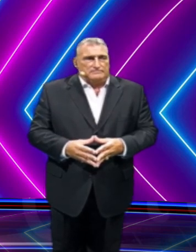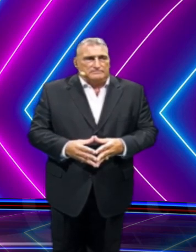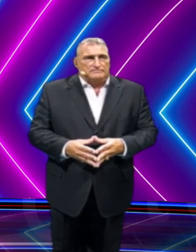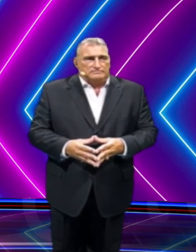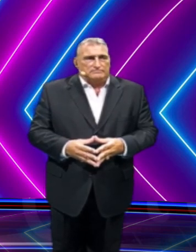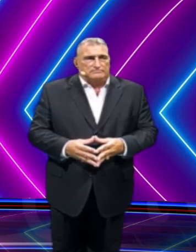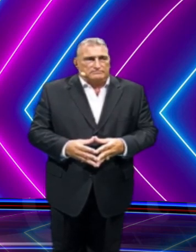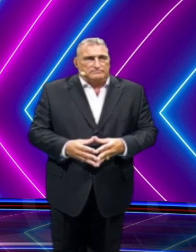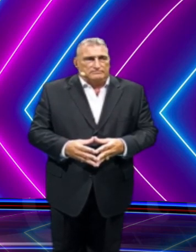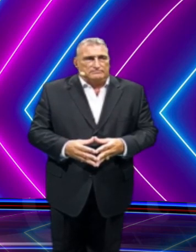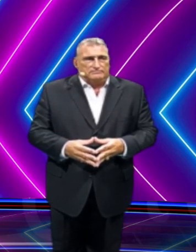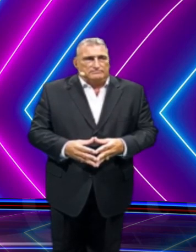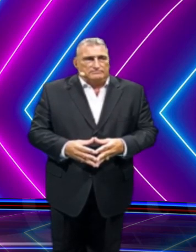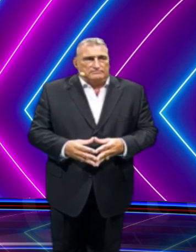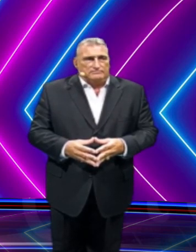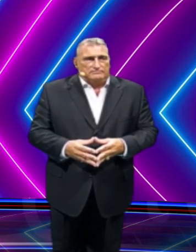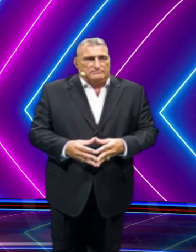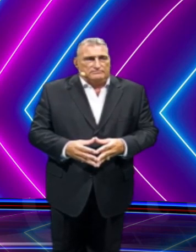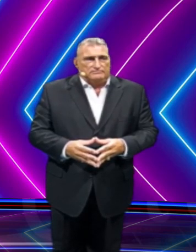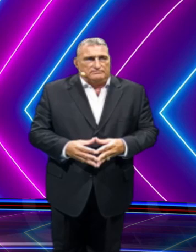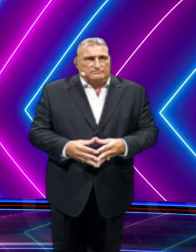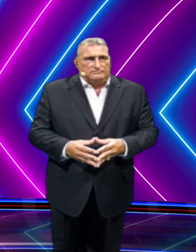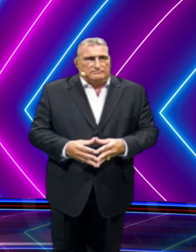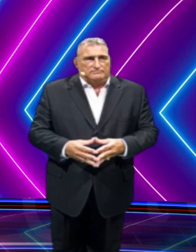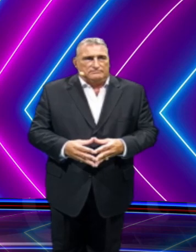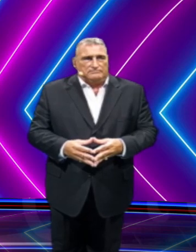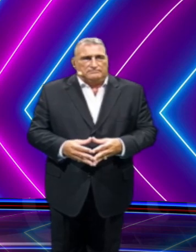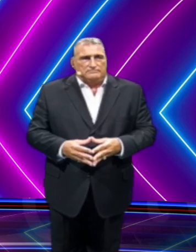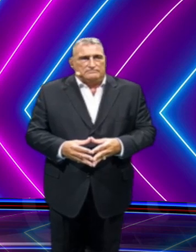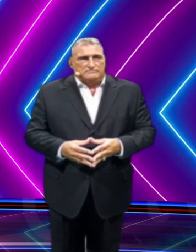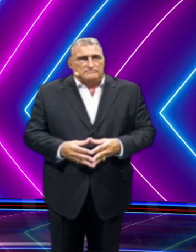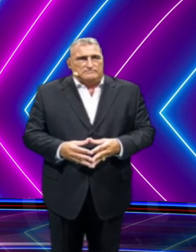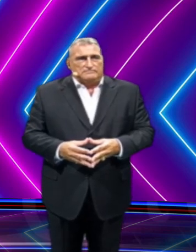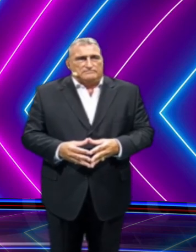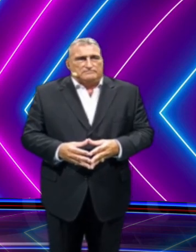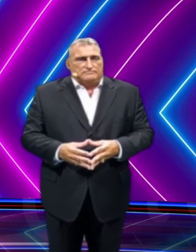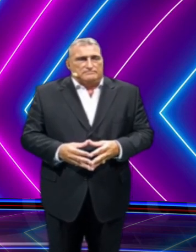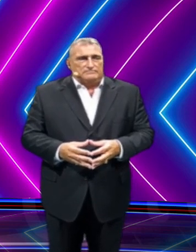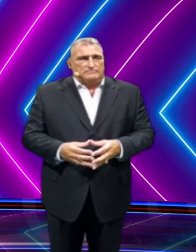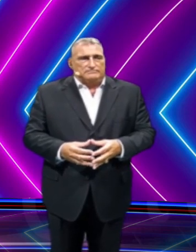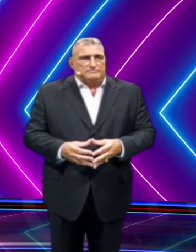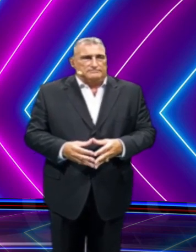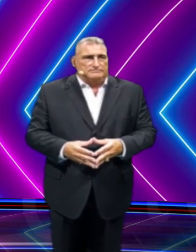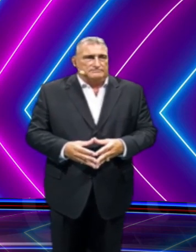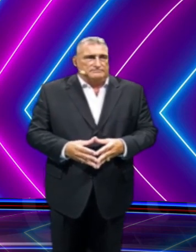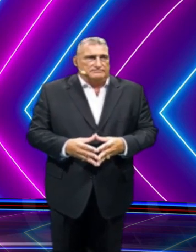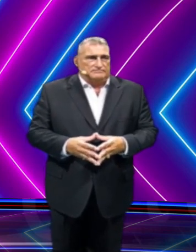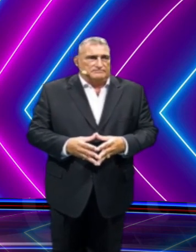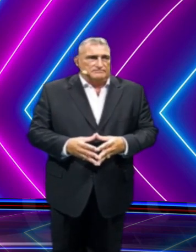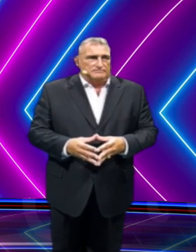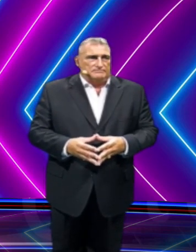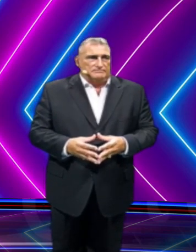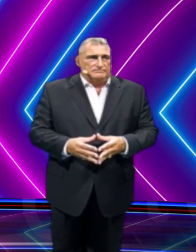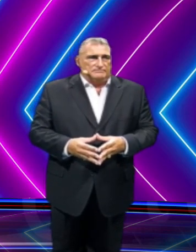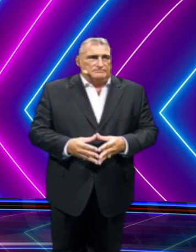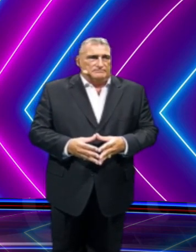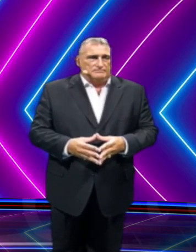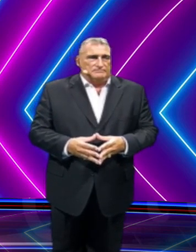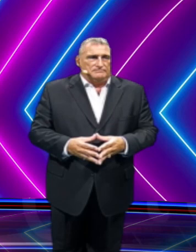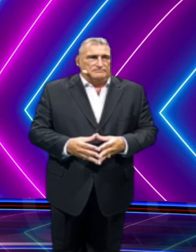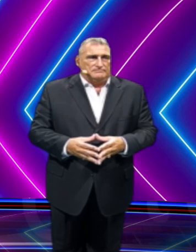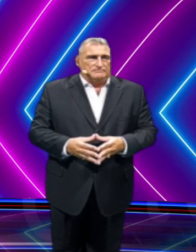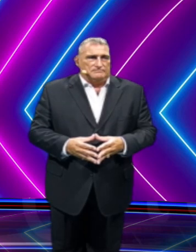es. Es como, bueno, vos porque perteneces a tal partido, vos porque simpatizás con este, o vos porque sos esto o sos lo otro. Bueno, yo creo que cada